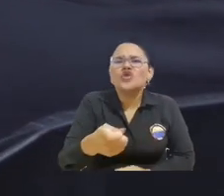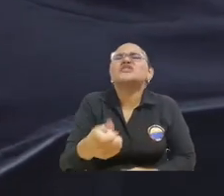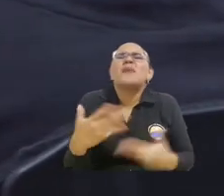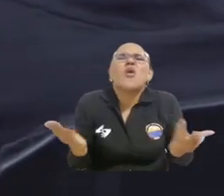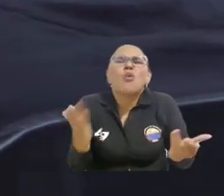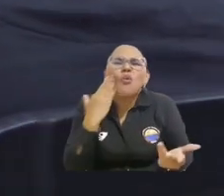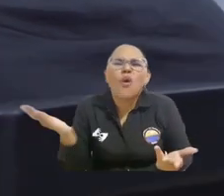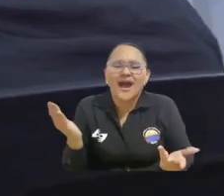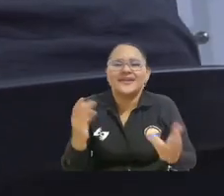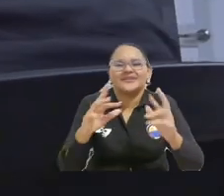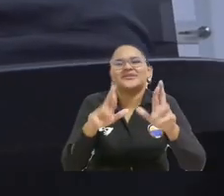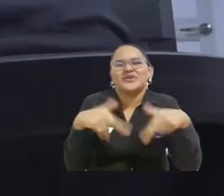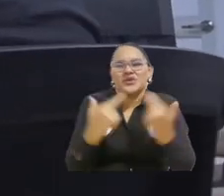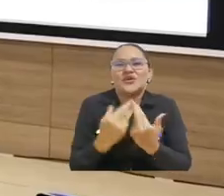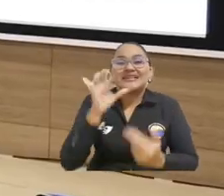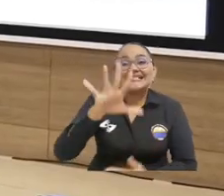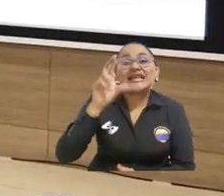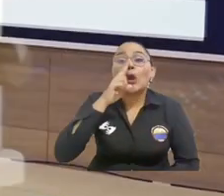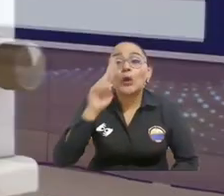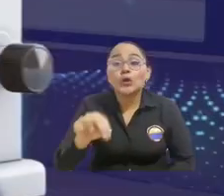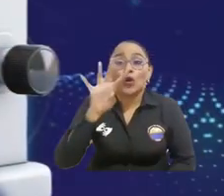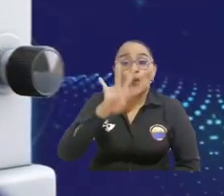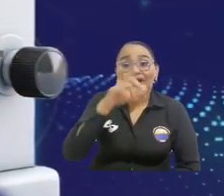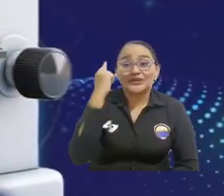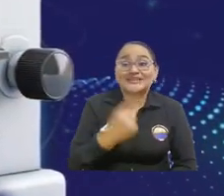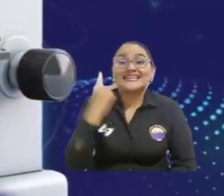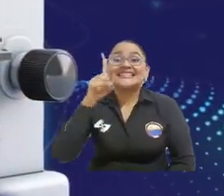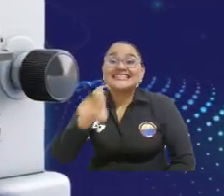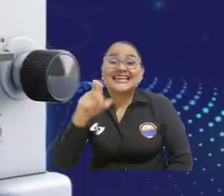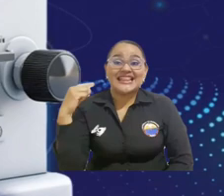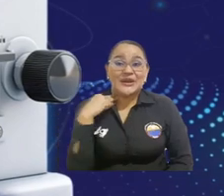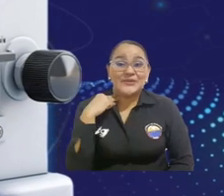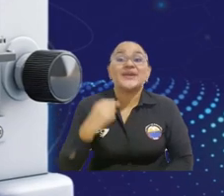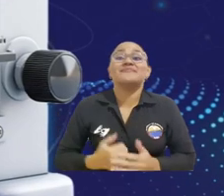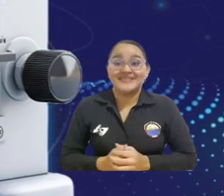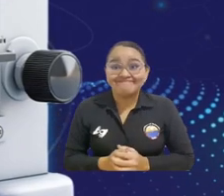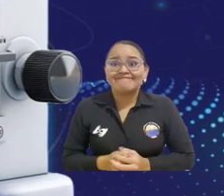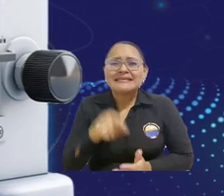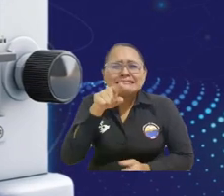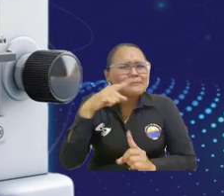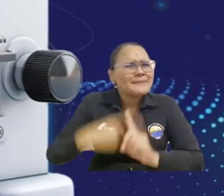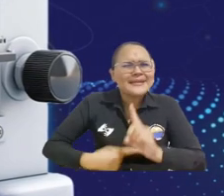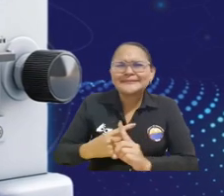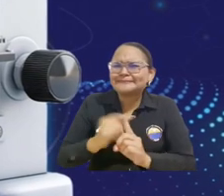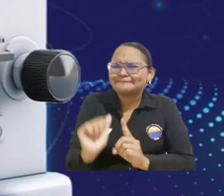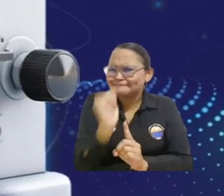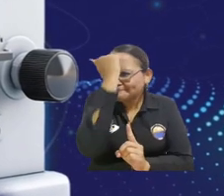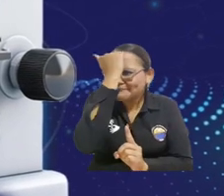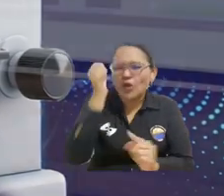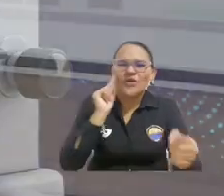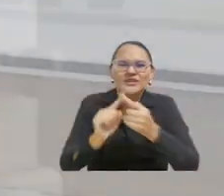más, las próximas Colab Sessions se realizarán el 5 de junio, 4 de septiembre y 6 de